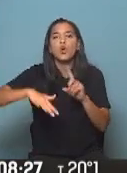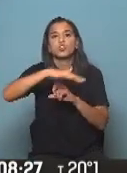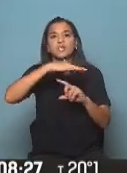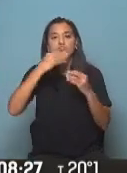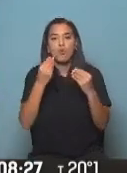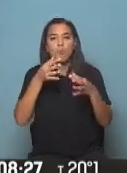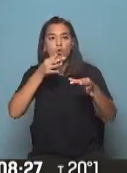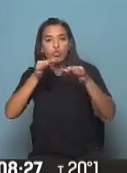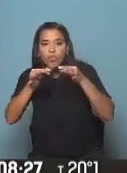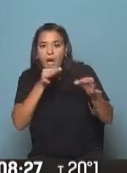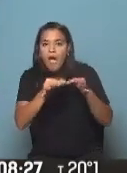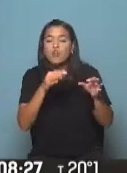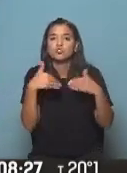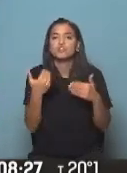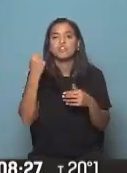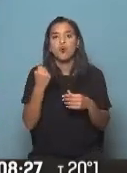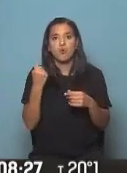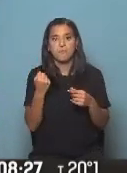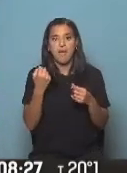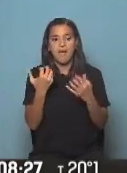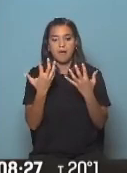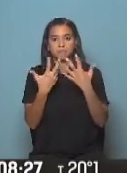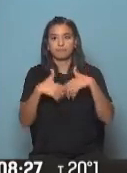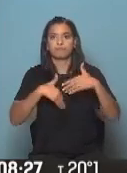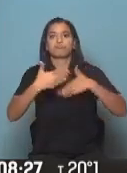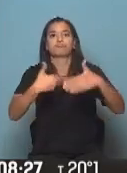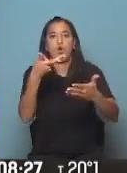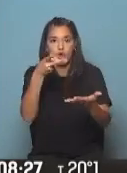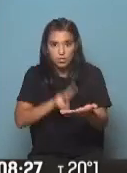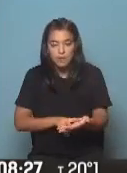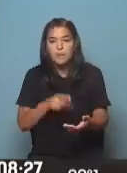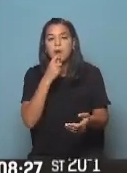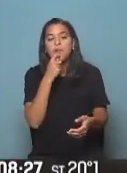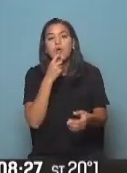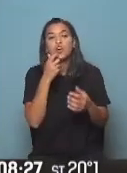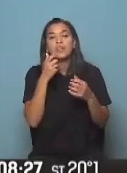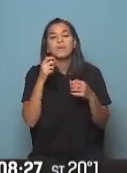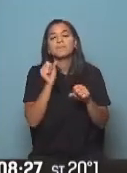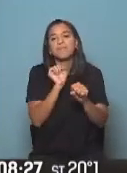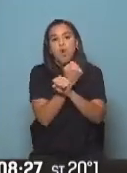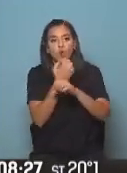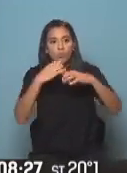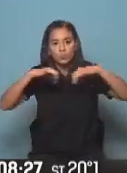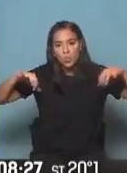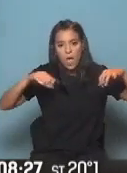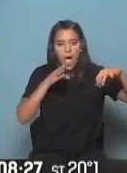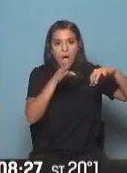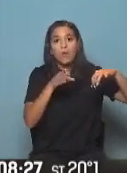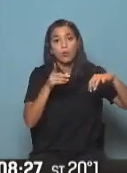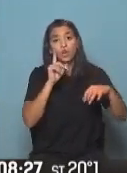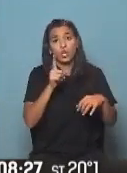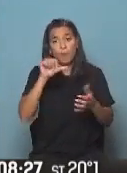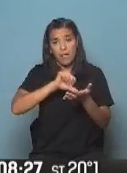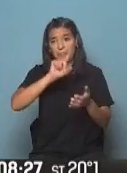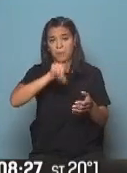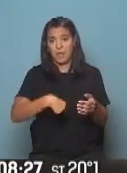diálogo para que la economía se pueda reactivar. En esto de la llamada famosa grieta, termina afectando en el riesgo país.